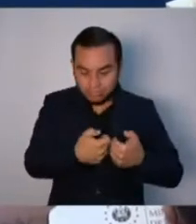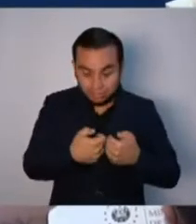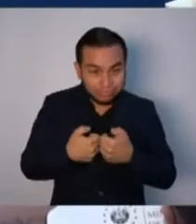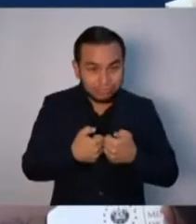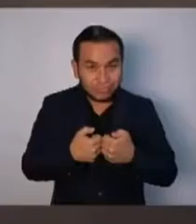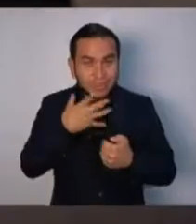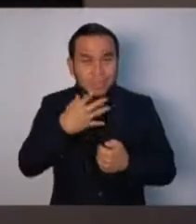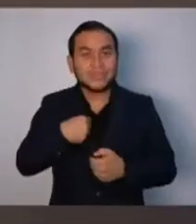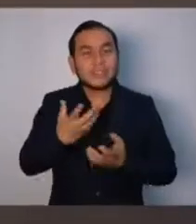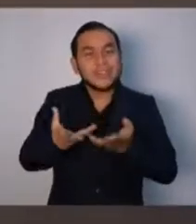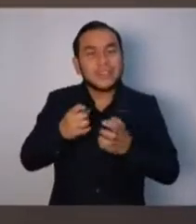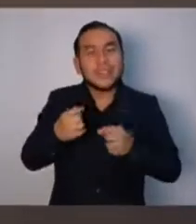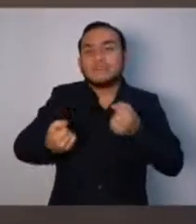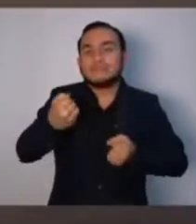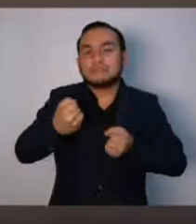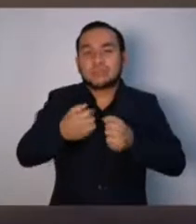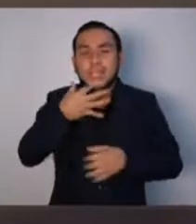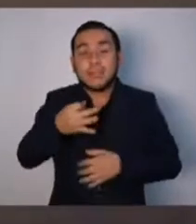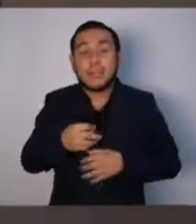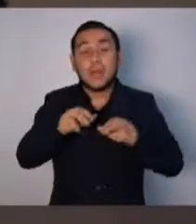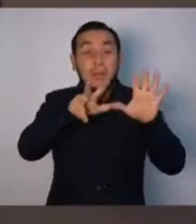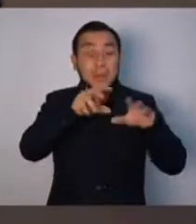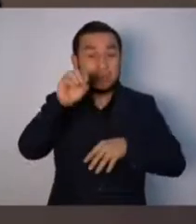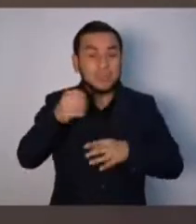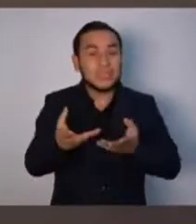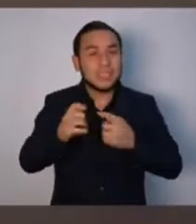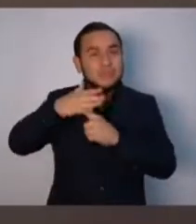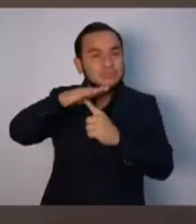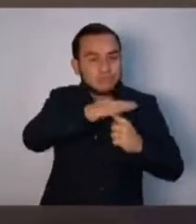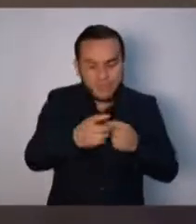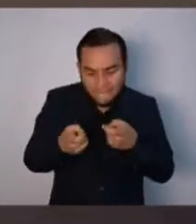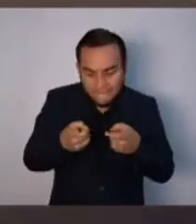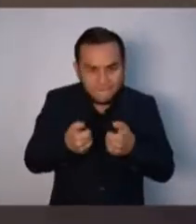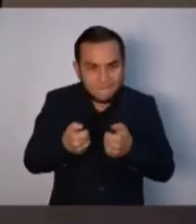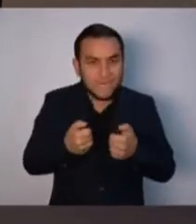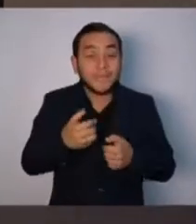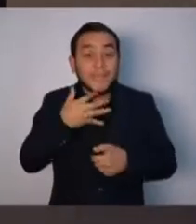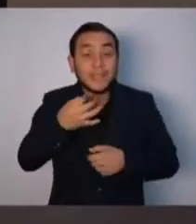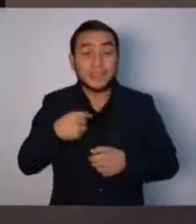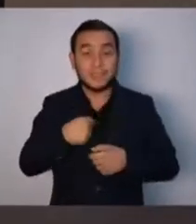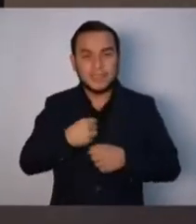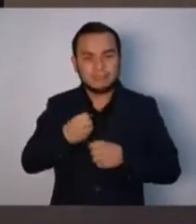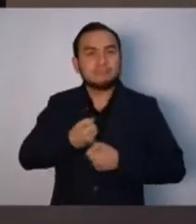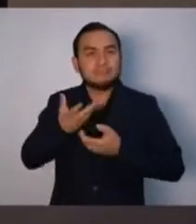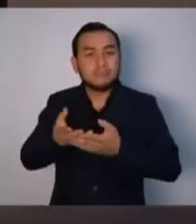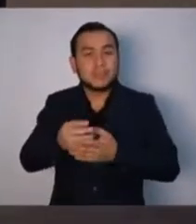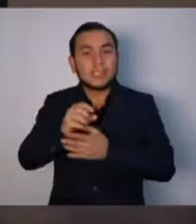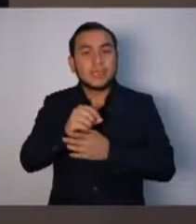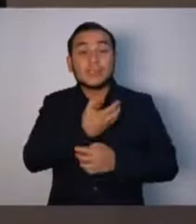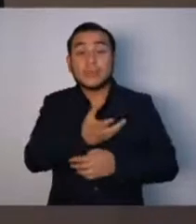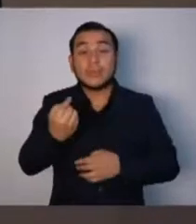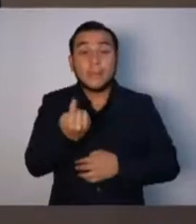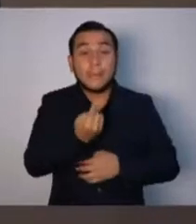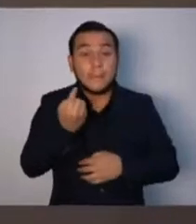ellos dijeron a dos quiero un carro quiero un carro pero el 80 por ciento quería helicópteros de gea le pedía a sofía y a michelle que los